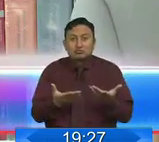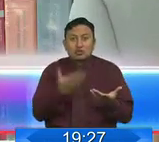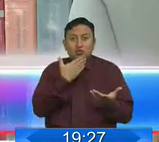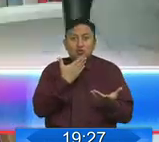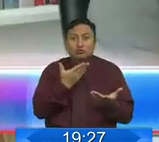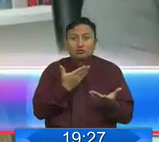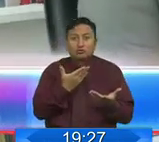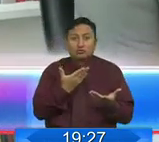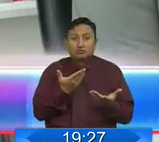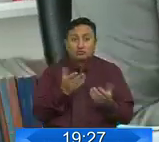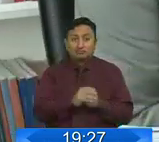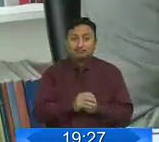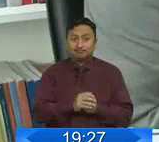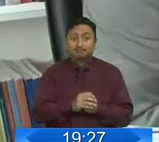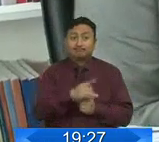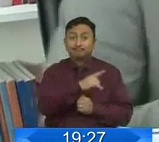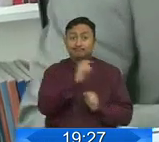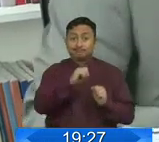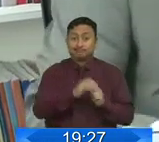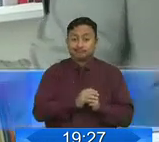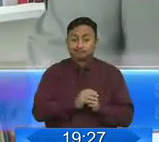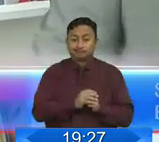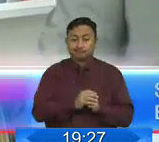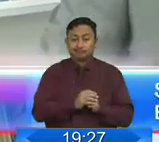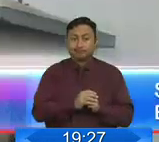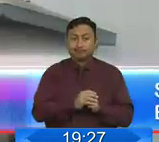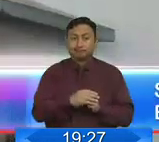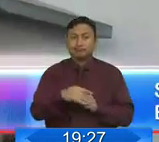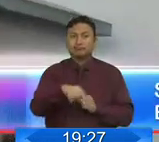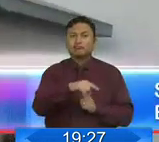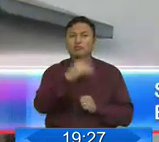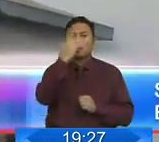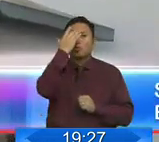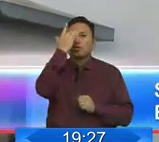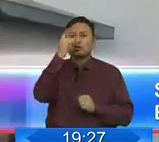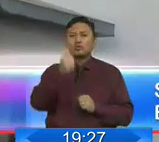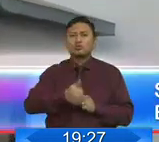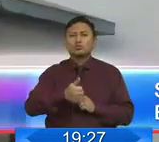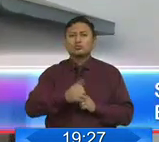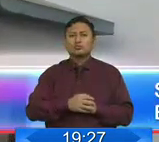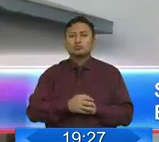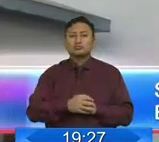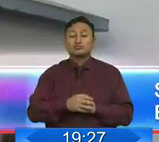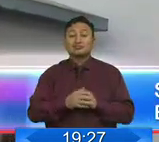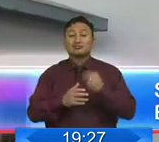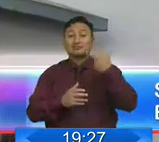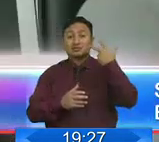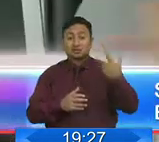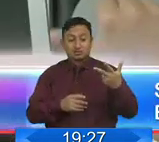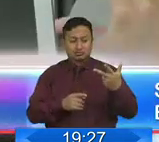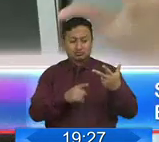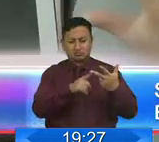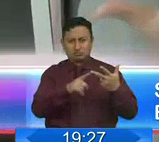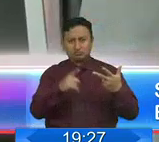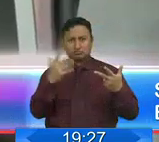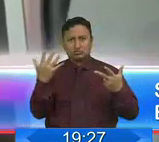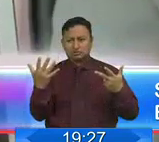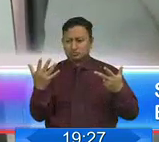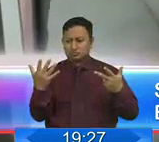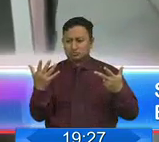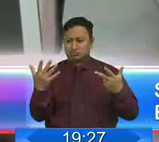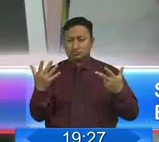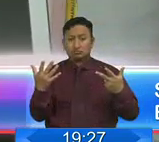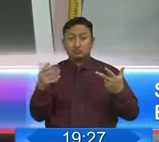problema. González además tiene reparos del por qué solo se está designando 3 de las 5 plazas, pues asegura que los 2 jueces